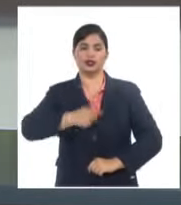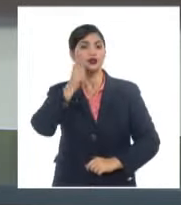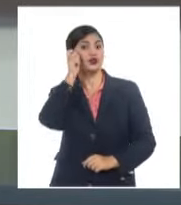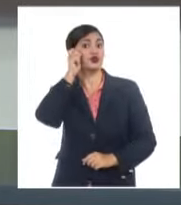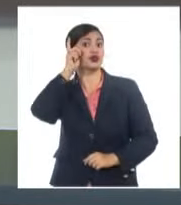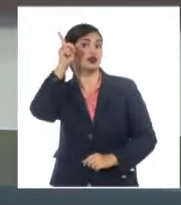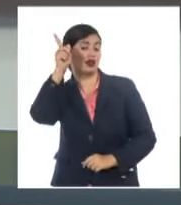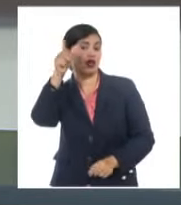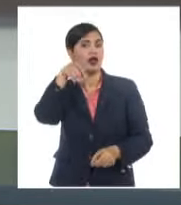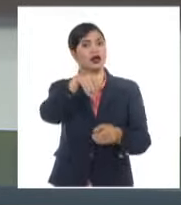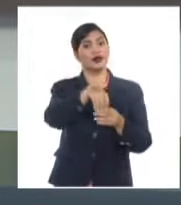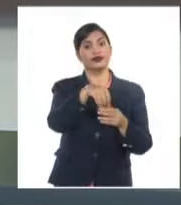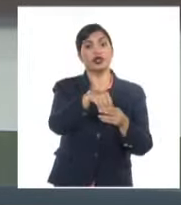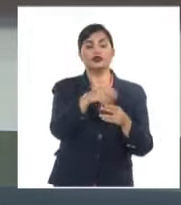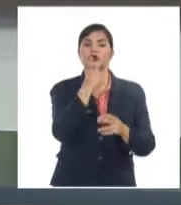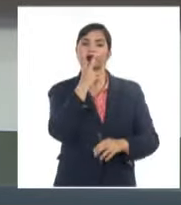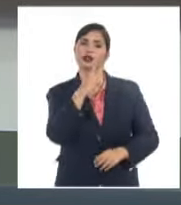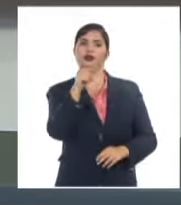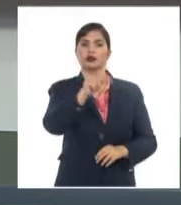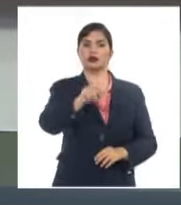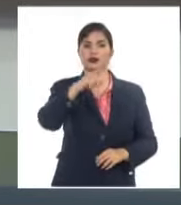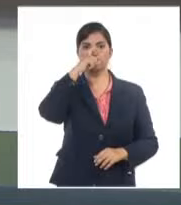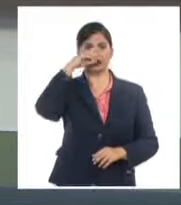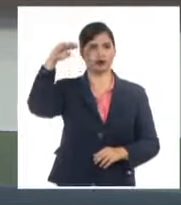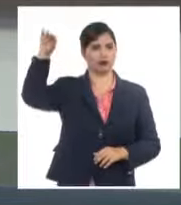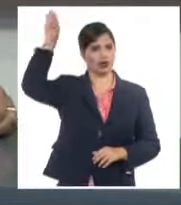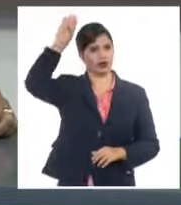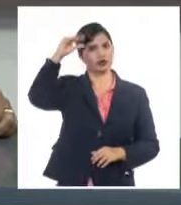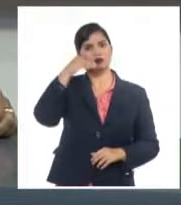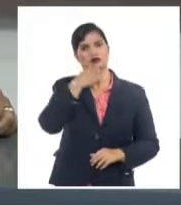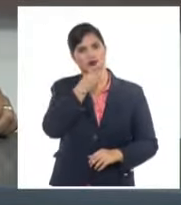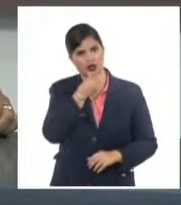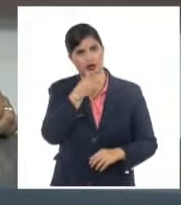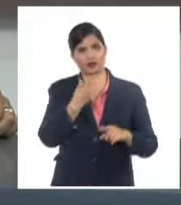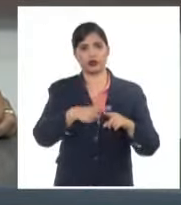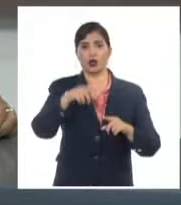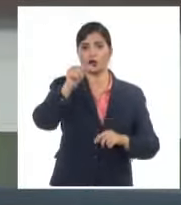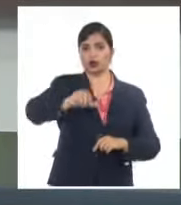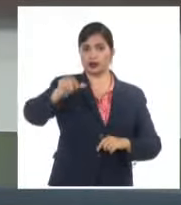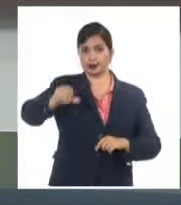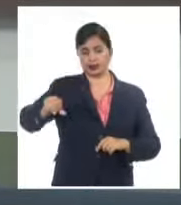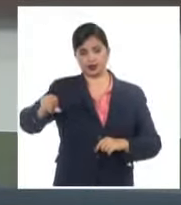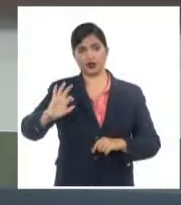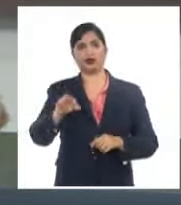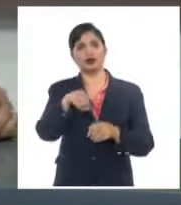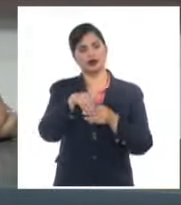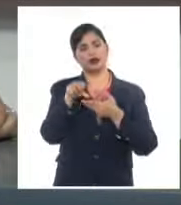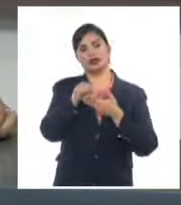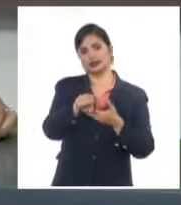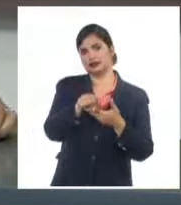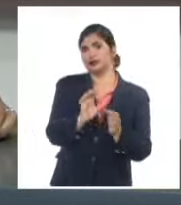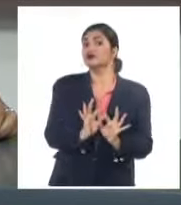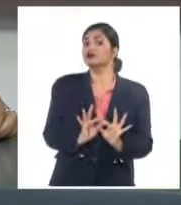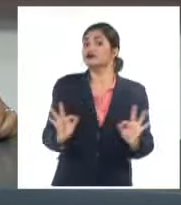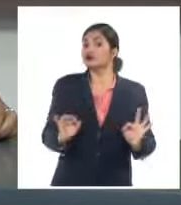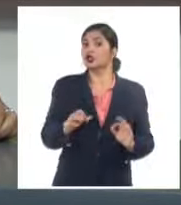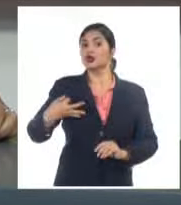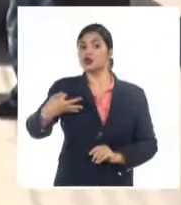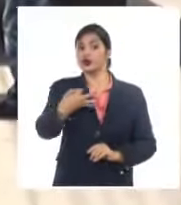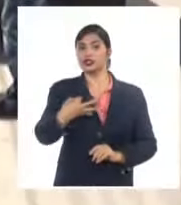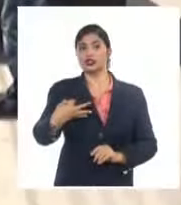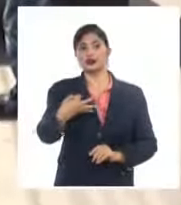un aporte a la atención de personas de la tercera edad y otros consumidores que reciben el servicio de esta red, específicamente en el municipio de